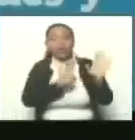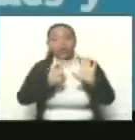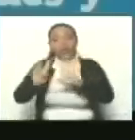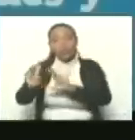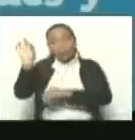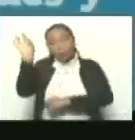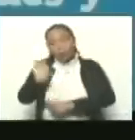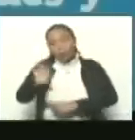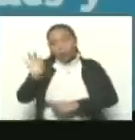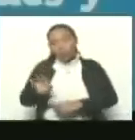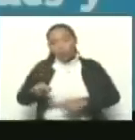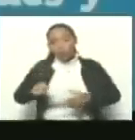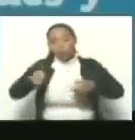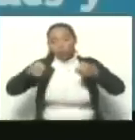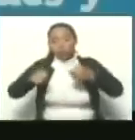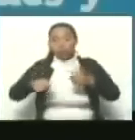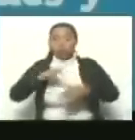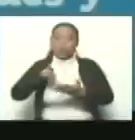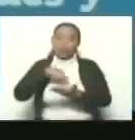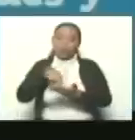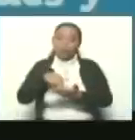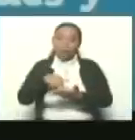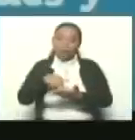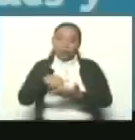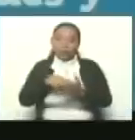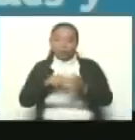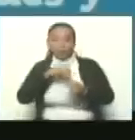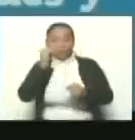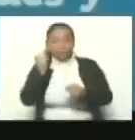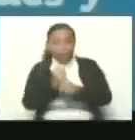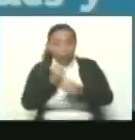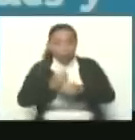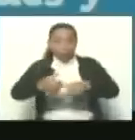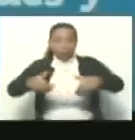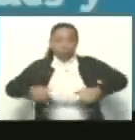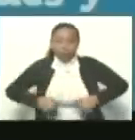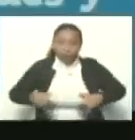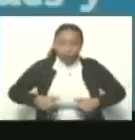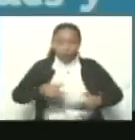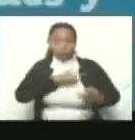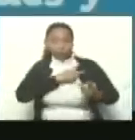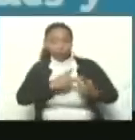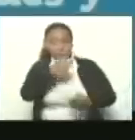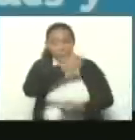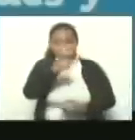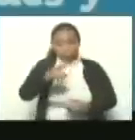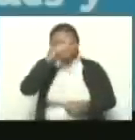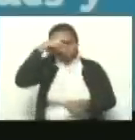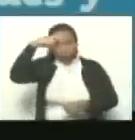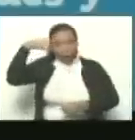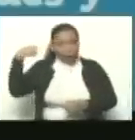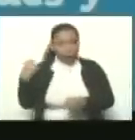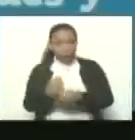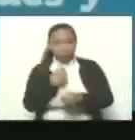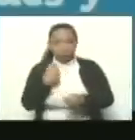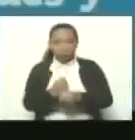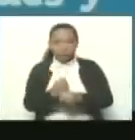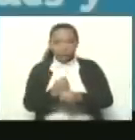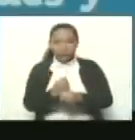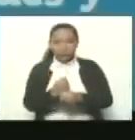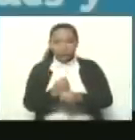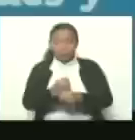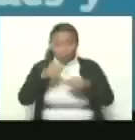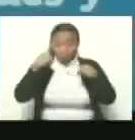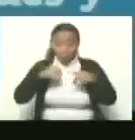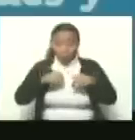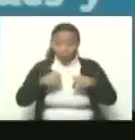97% del mercado nacional, logrado a pulso, con trabajo, con esfuerzo, con buena voluntad. El mejor abastecimiento que